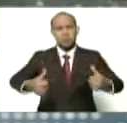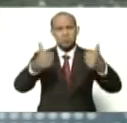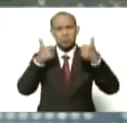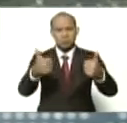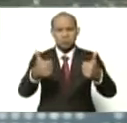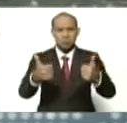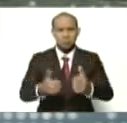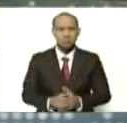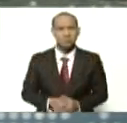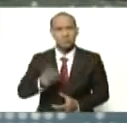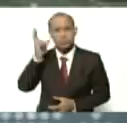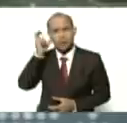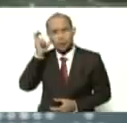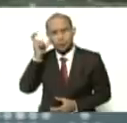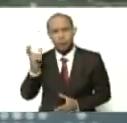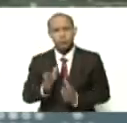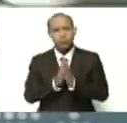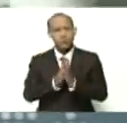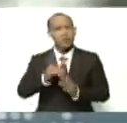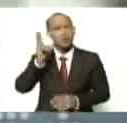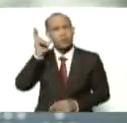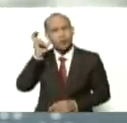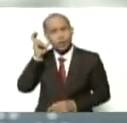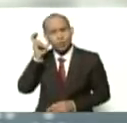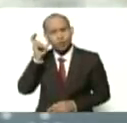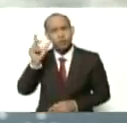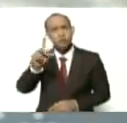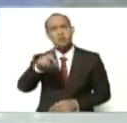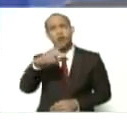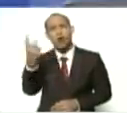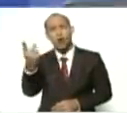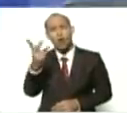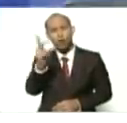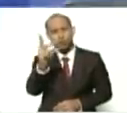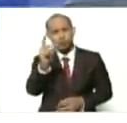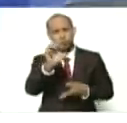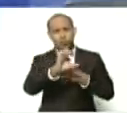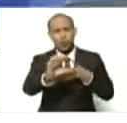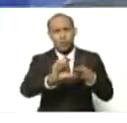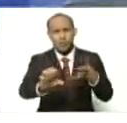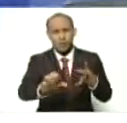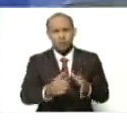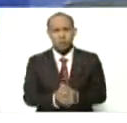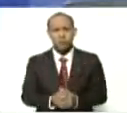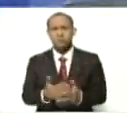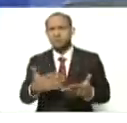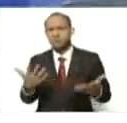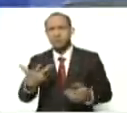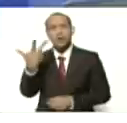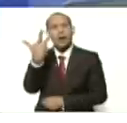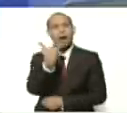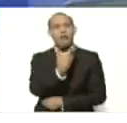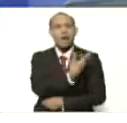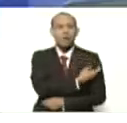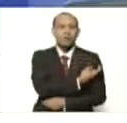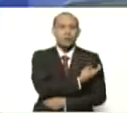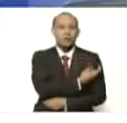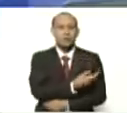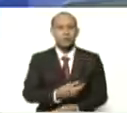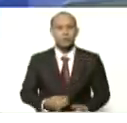oído y el otro elemento tiene que ver con la vacunación